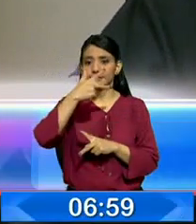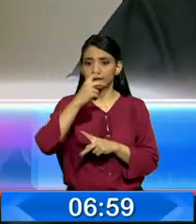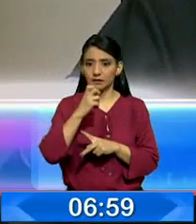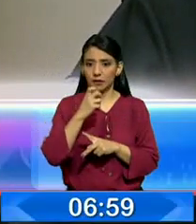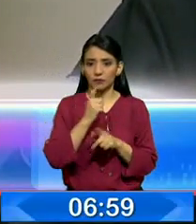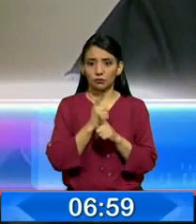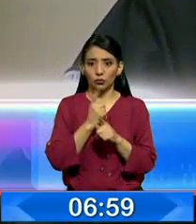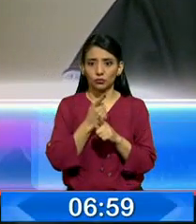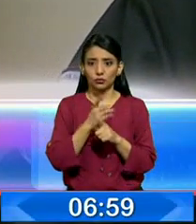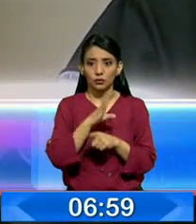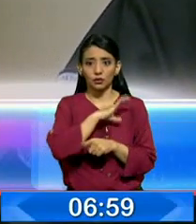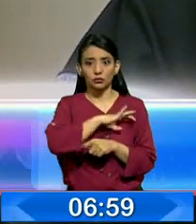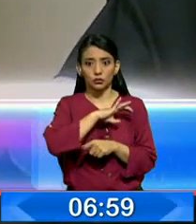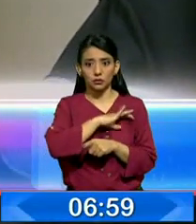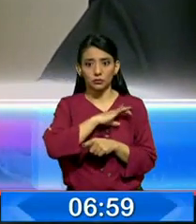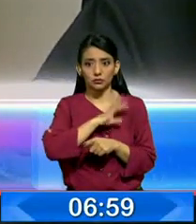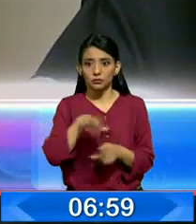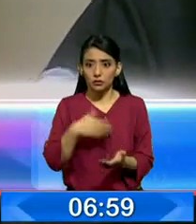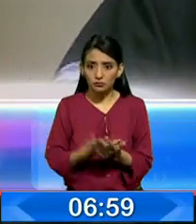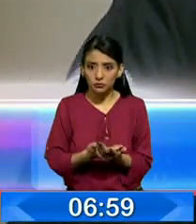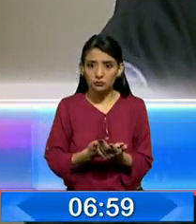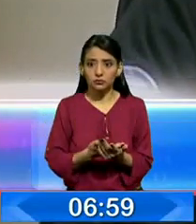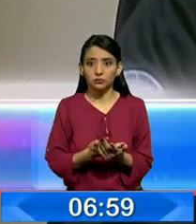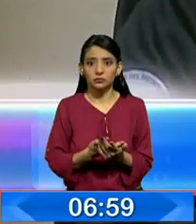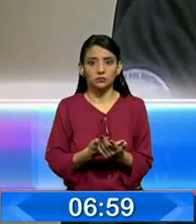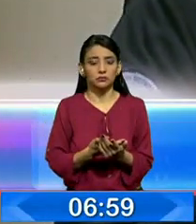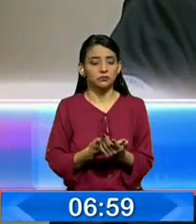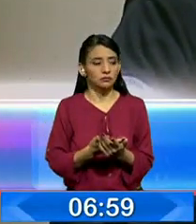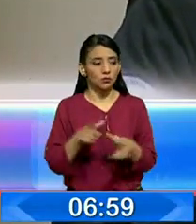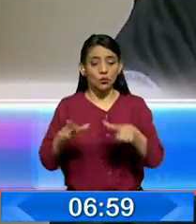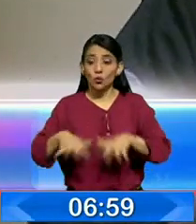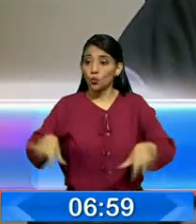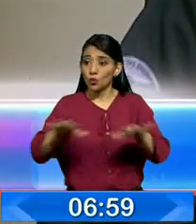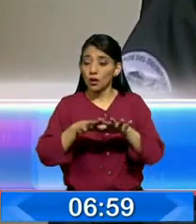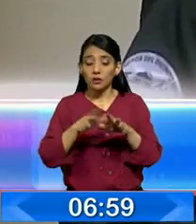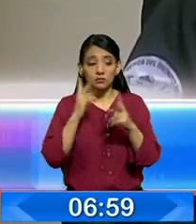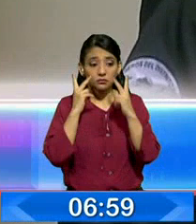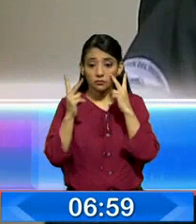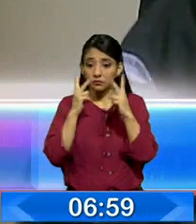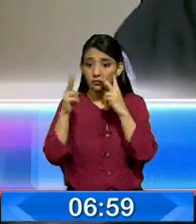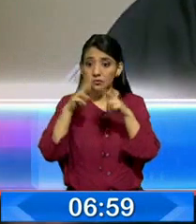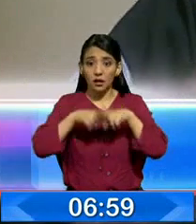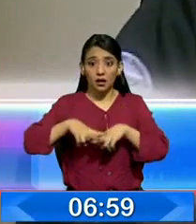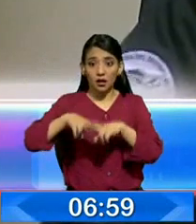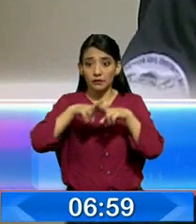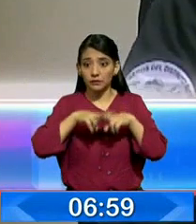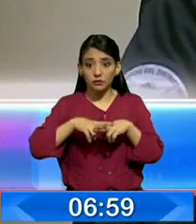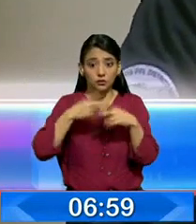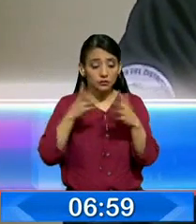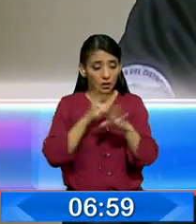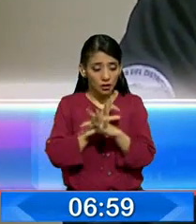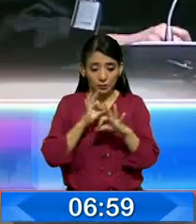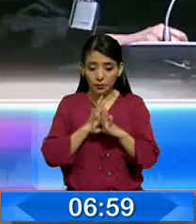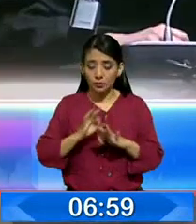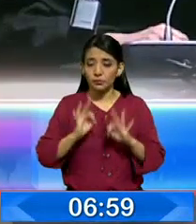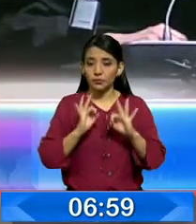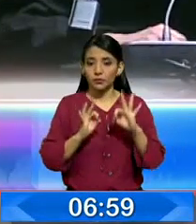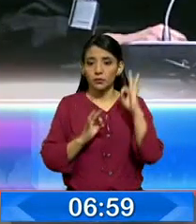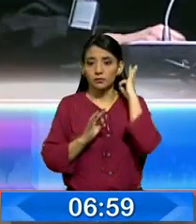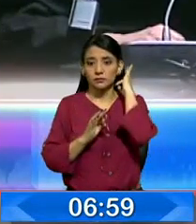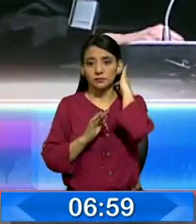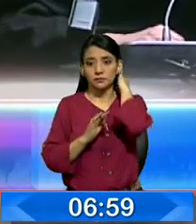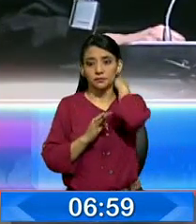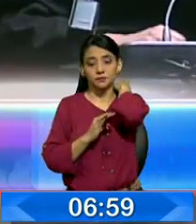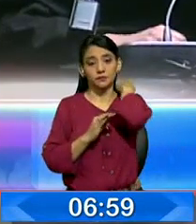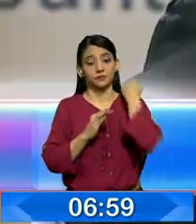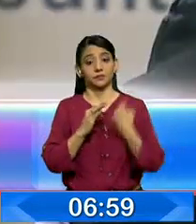municipal acudió de inmediato a cada uno de estos lugares para realizar la limpieza correspondiente. Autoridades